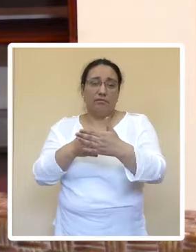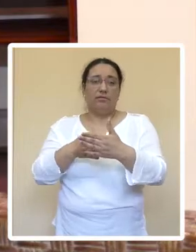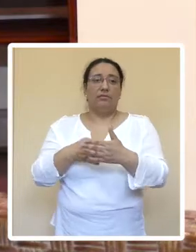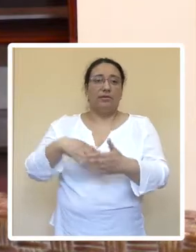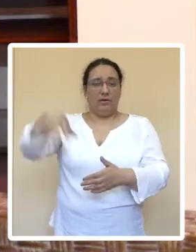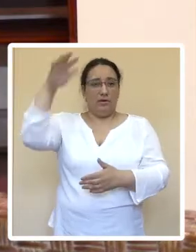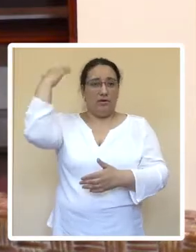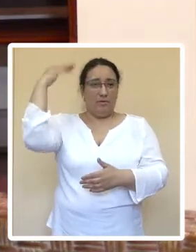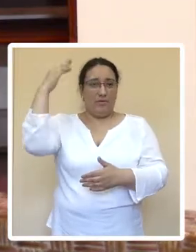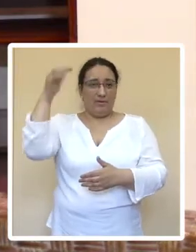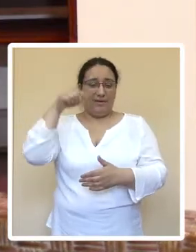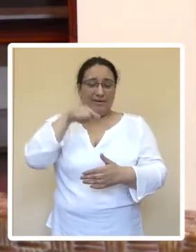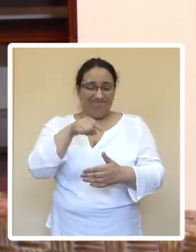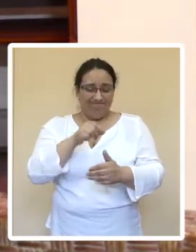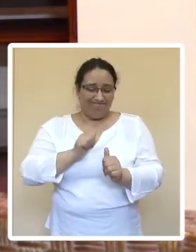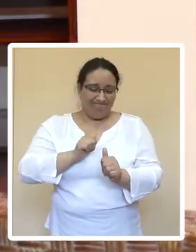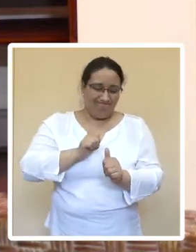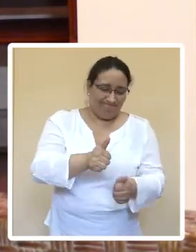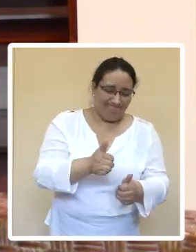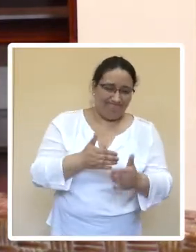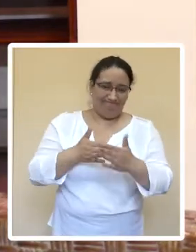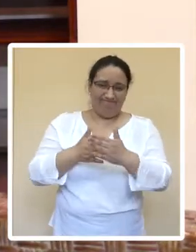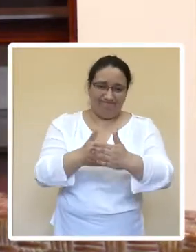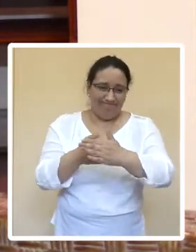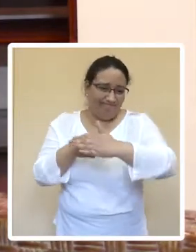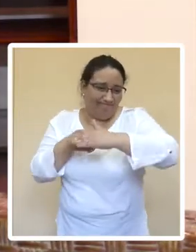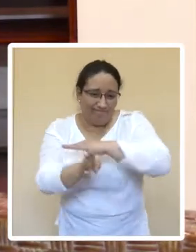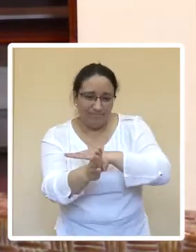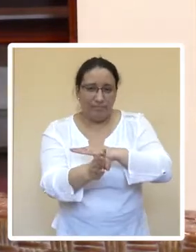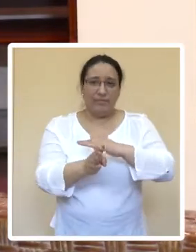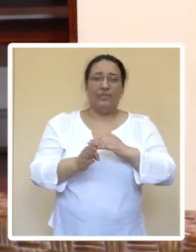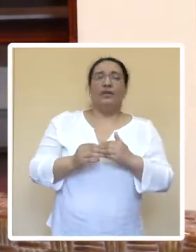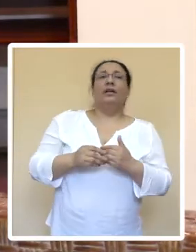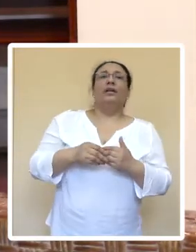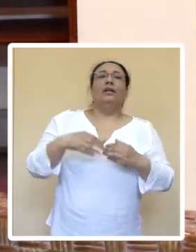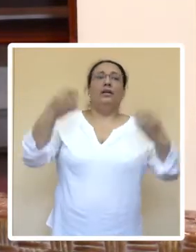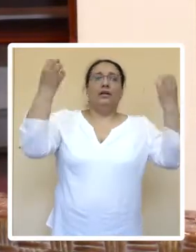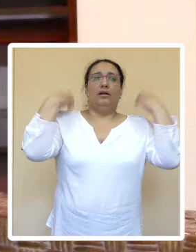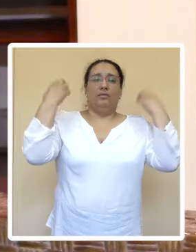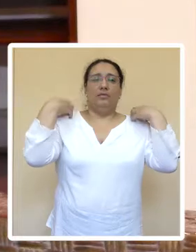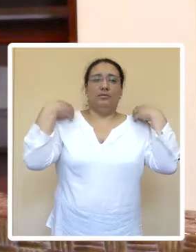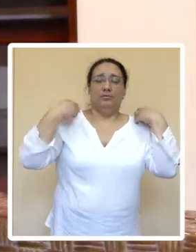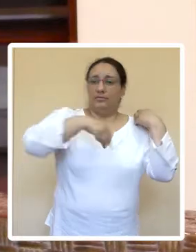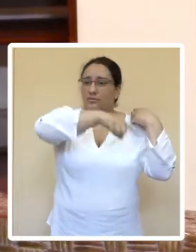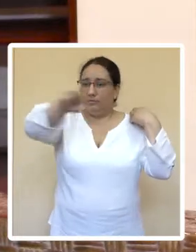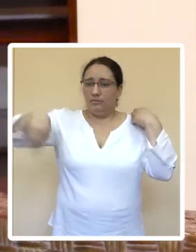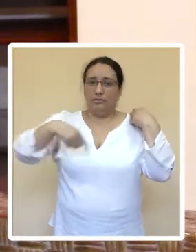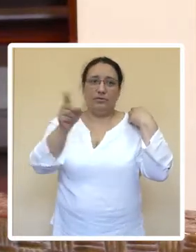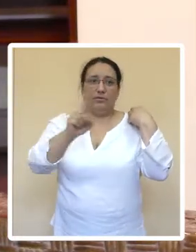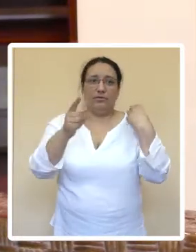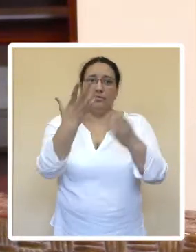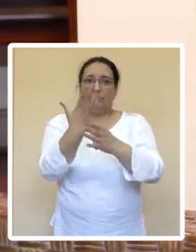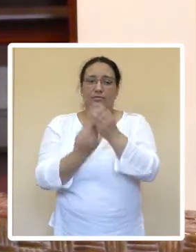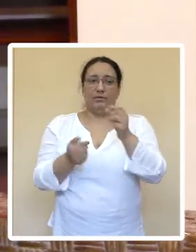es desafiarnos nosotros mismos, y la tarea de nosotros no termina aquí, sino